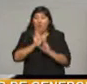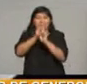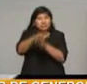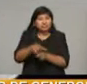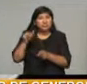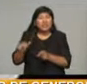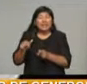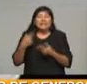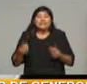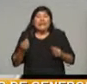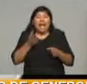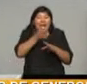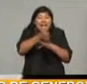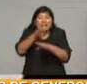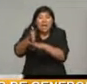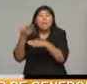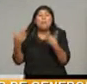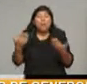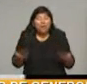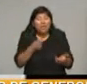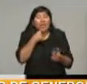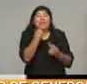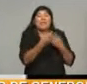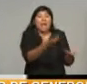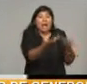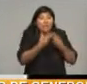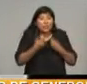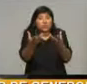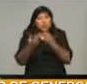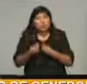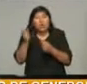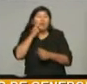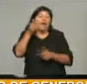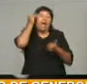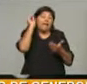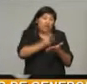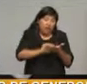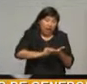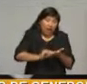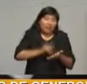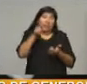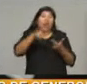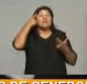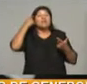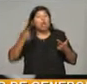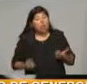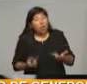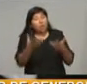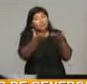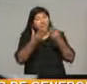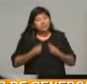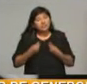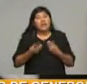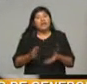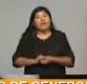de tratamiento psicosocial y el patrocinio jurídico gratuito en muchos más sectores